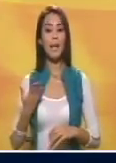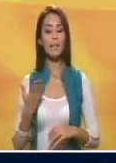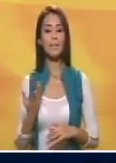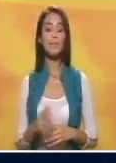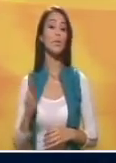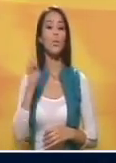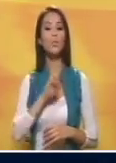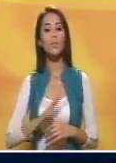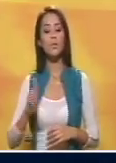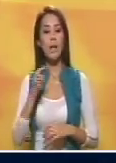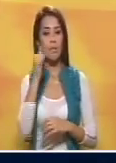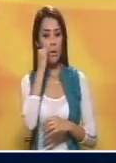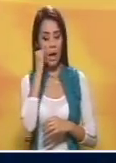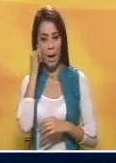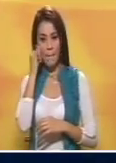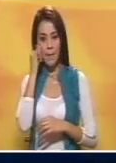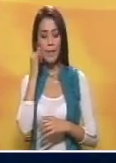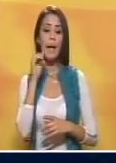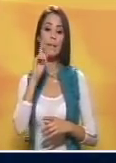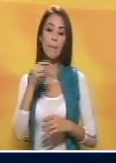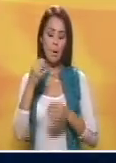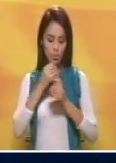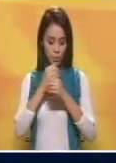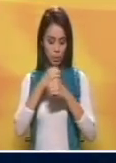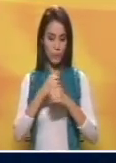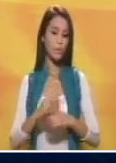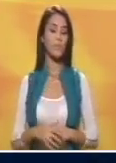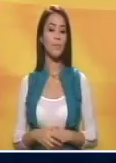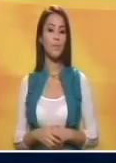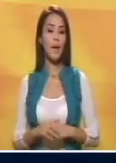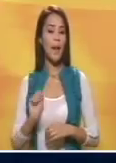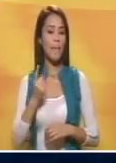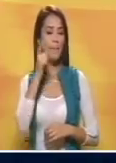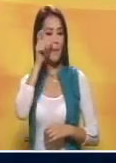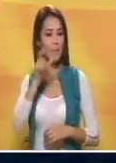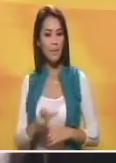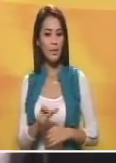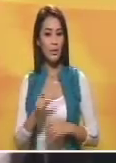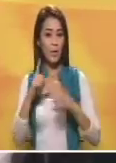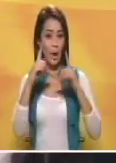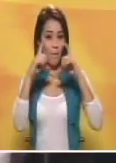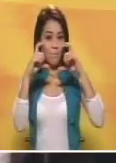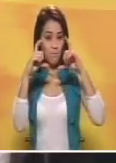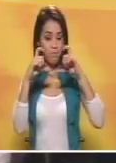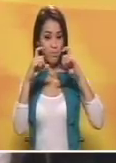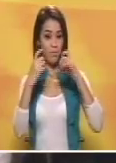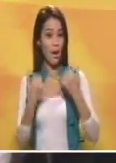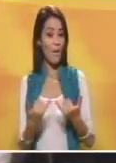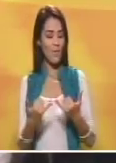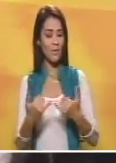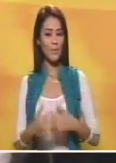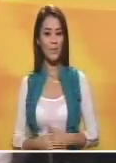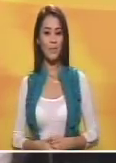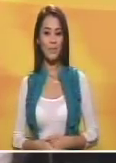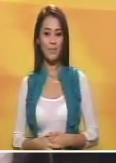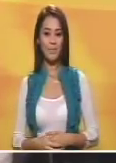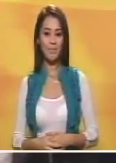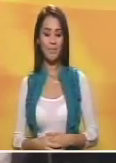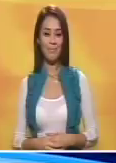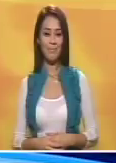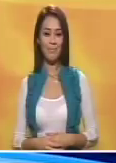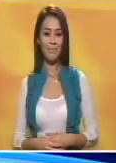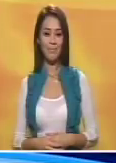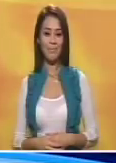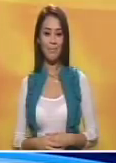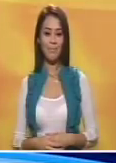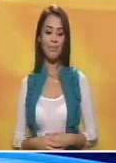en un telescopio casero, el argentino se convirtió así en la primera persona en fotografiar este tipo de fenómenos.